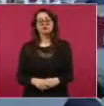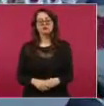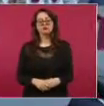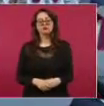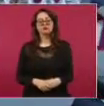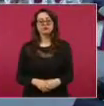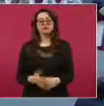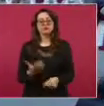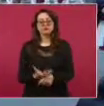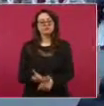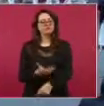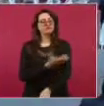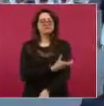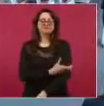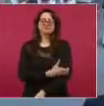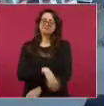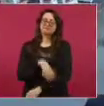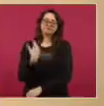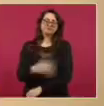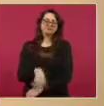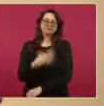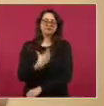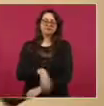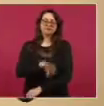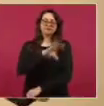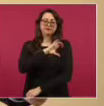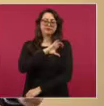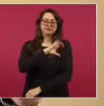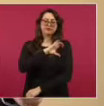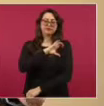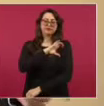Compañero al que quiero mucho y se me olvida de ellos.